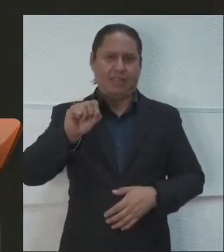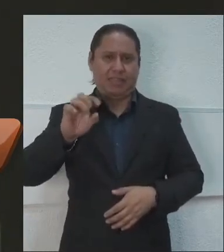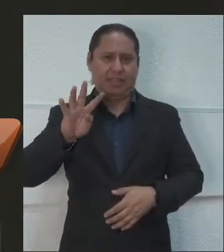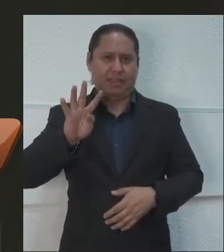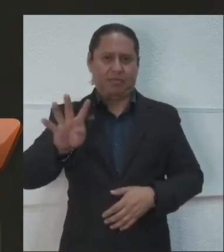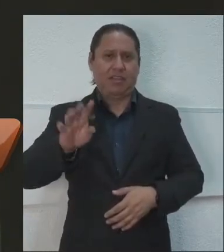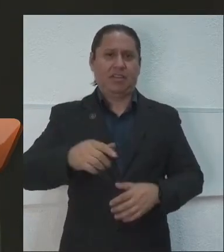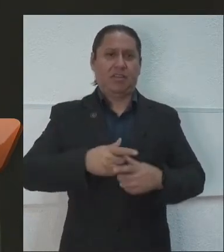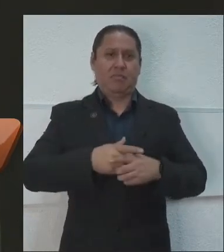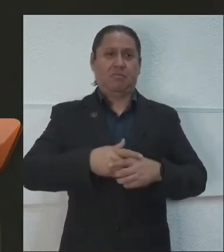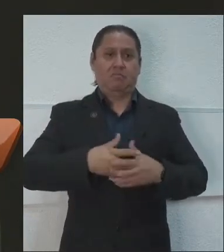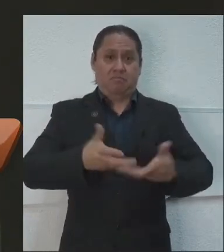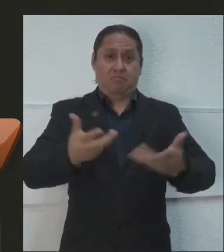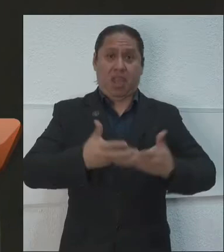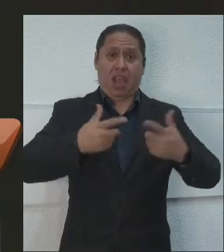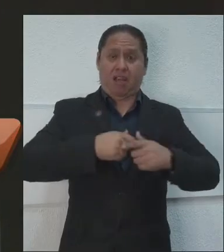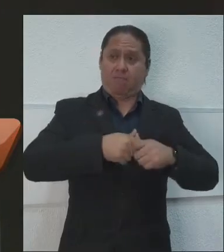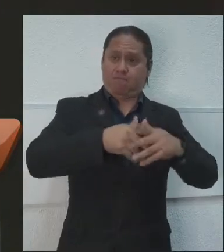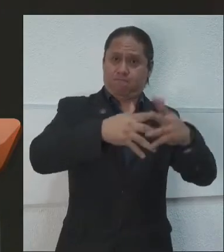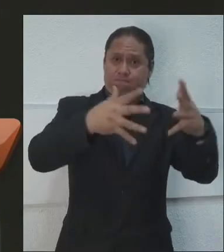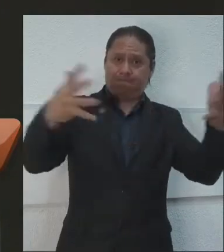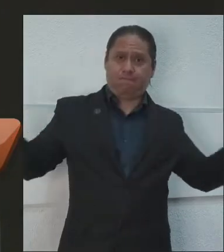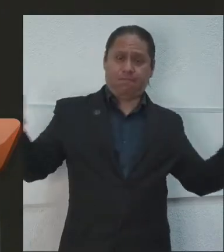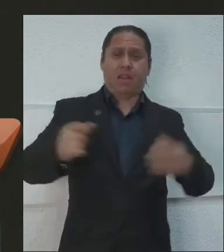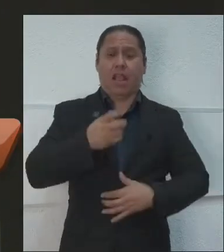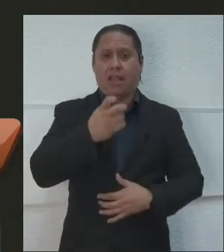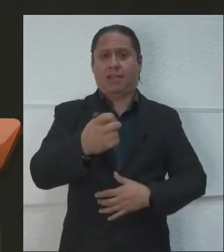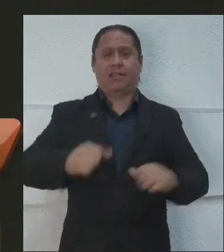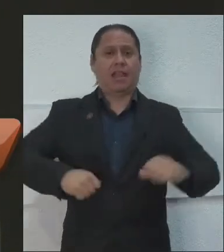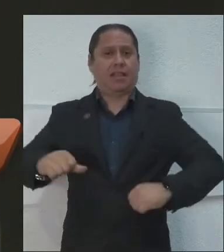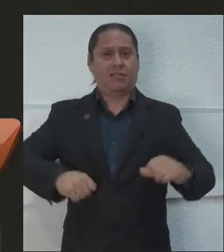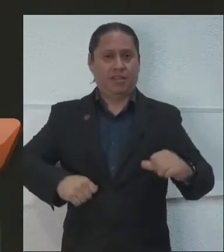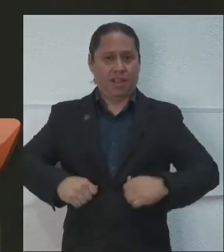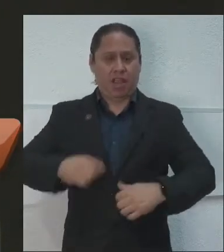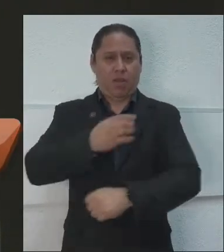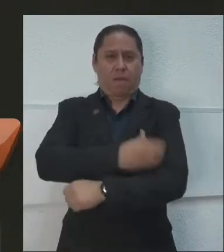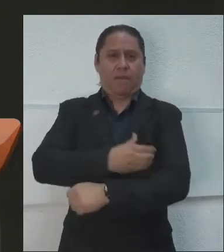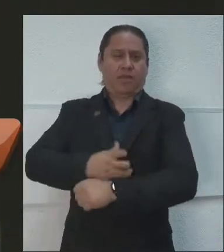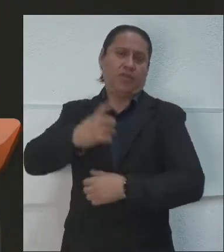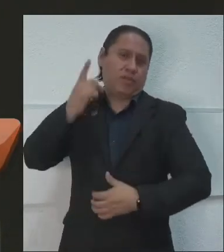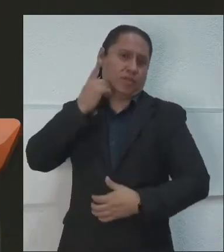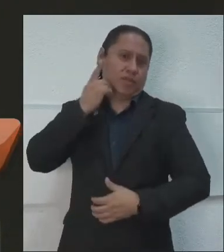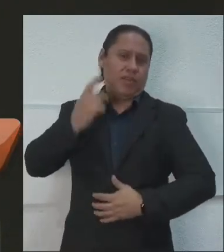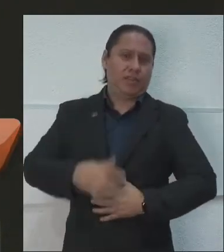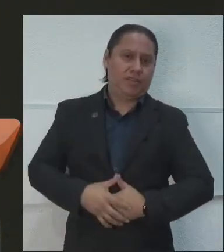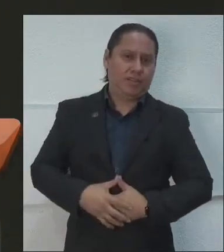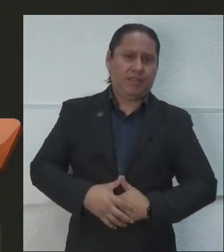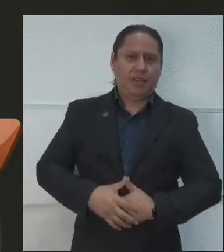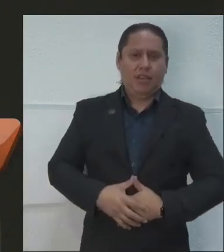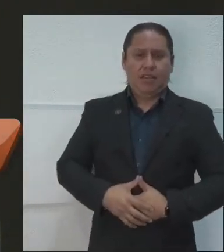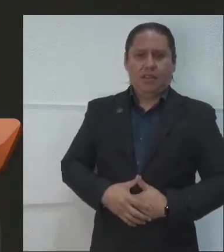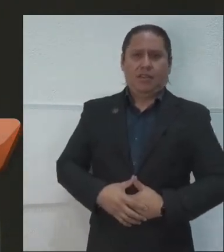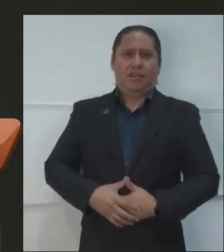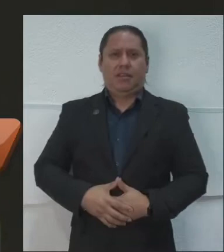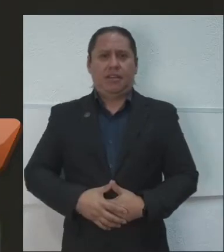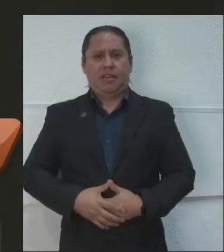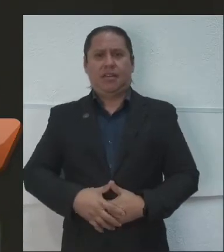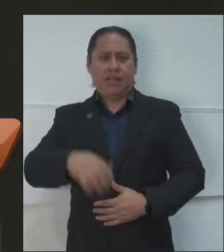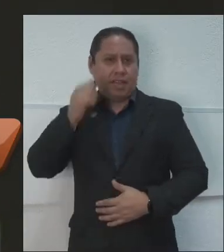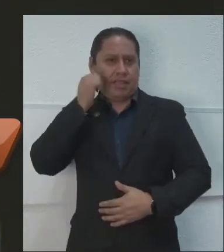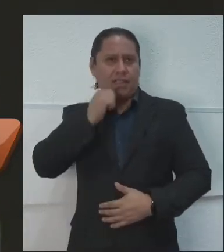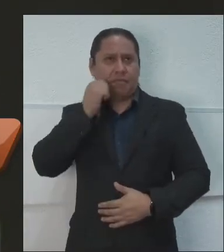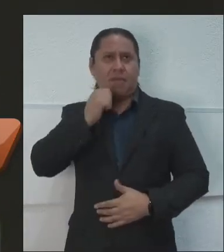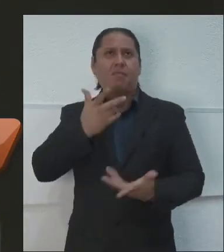253.764 hectáreas. Y esta actividad, compañeras y compañeros diputados, da sustento